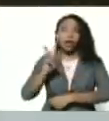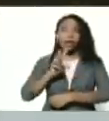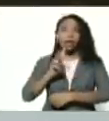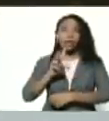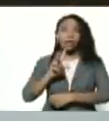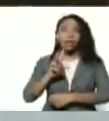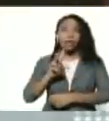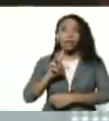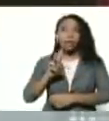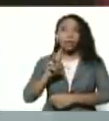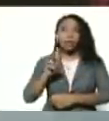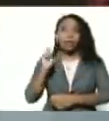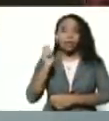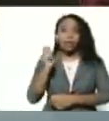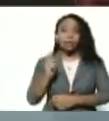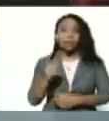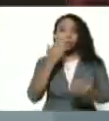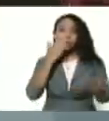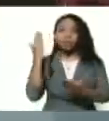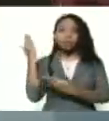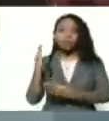Adelante, presidente.